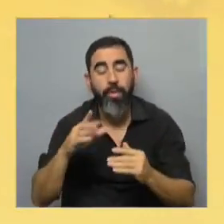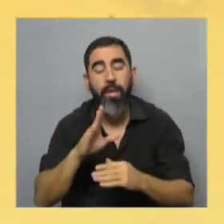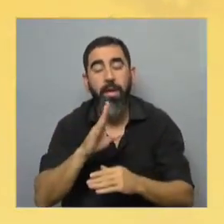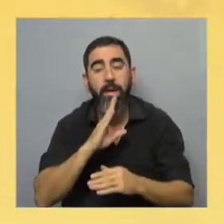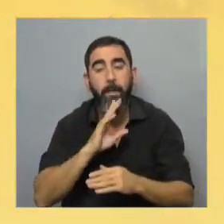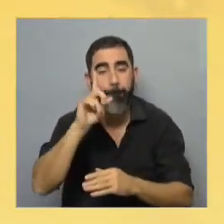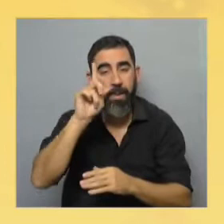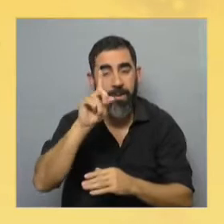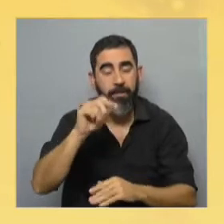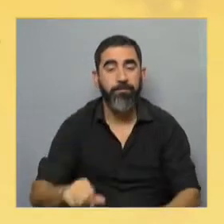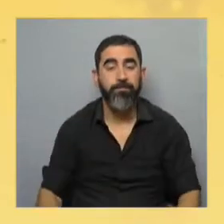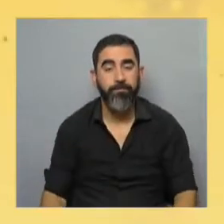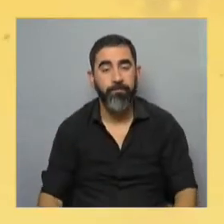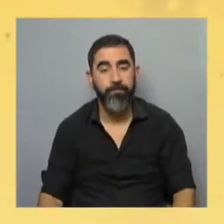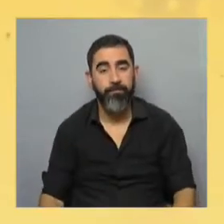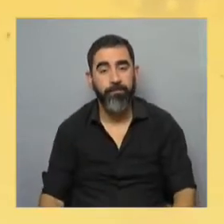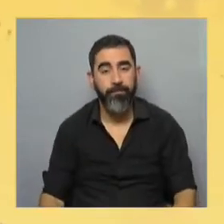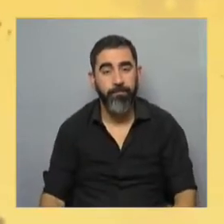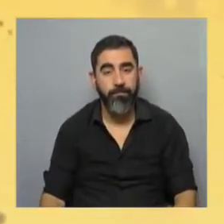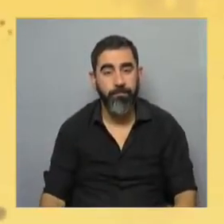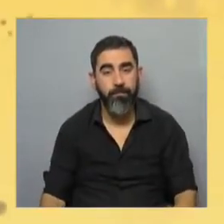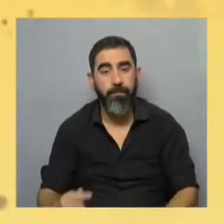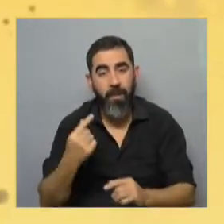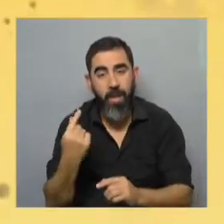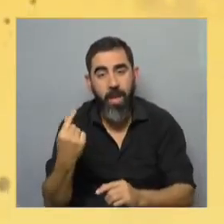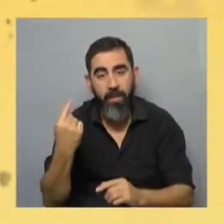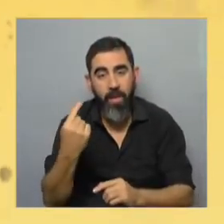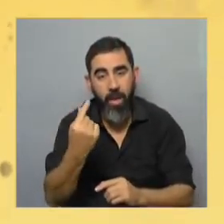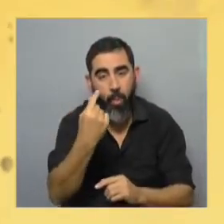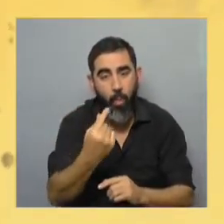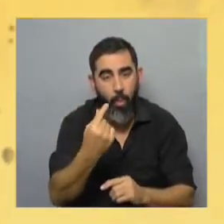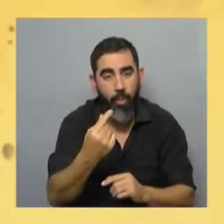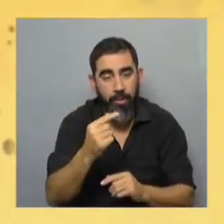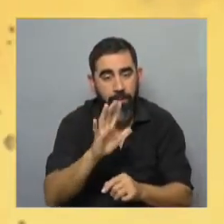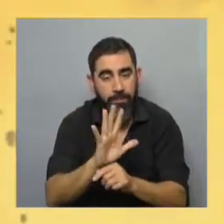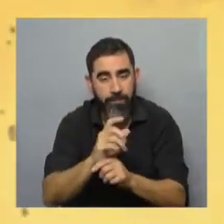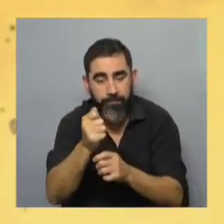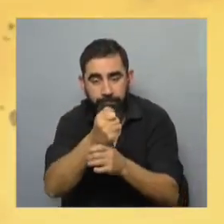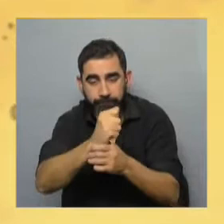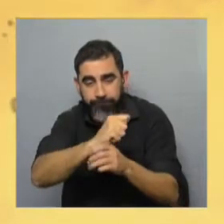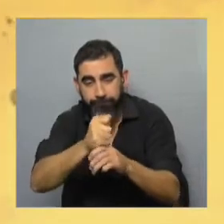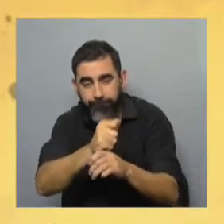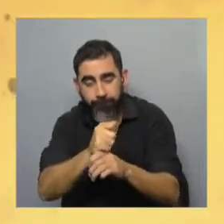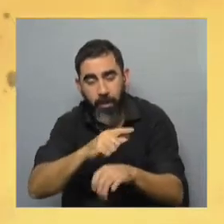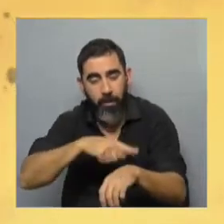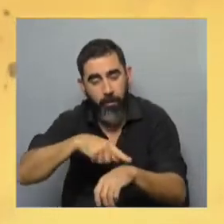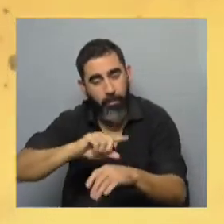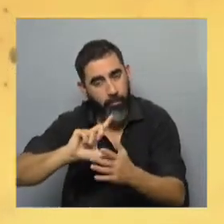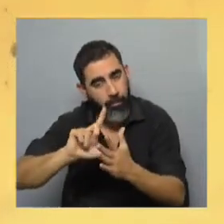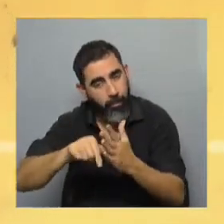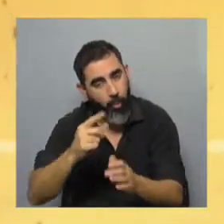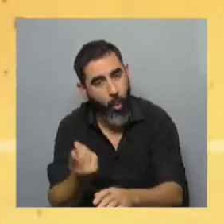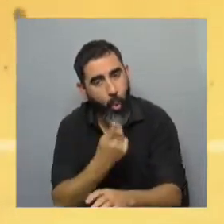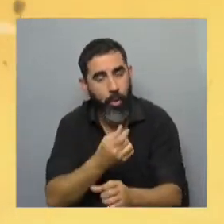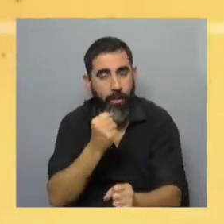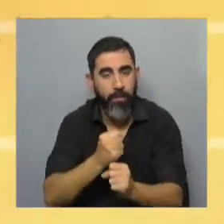Y bueno, como ahí se ve, es una escama por una, básicamente como tallándola. Y bueno, toma muchas horas de trabajo.